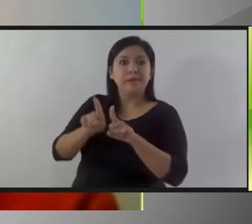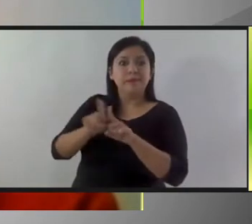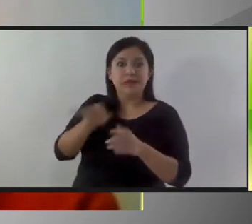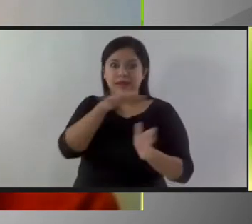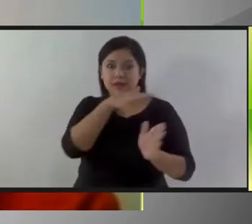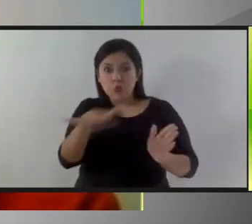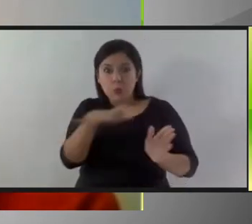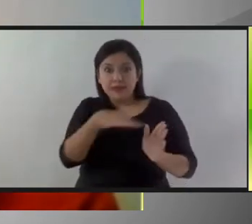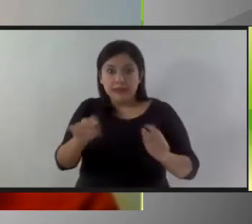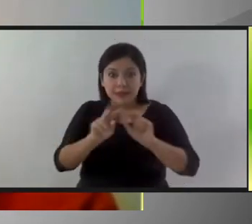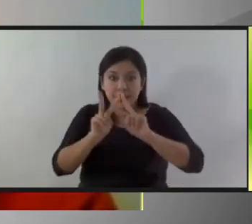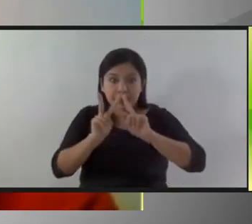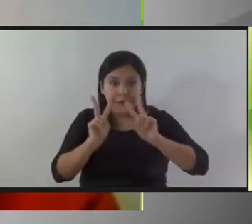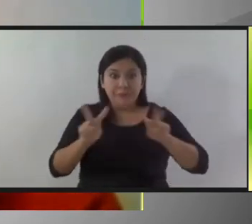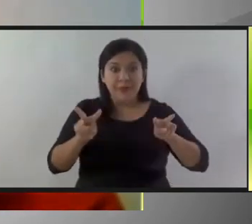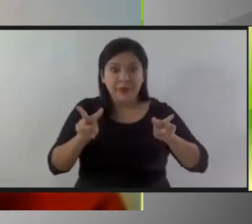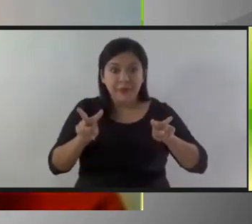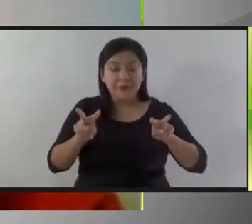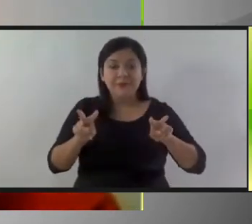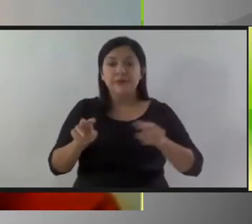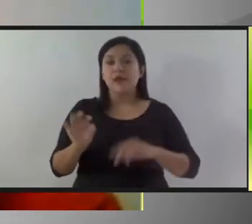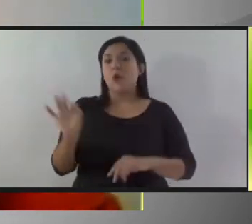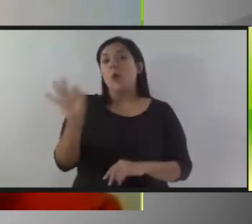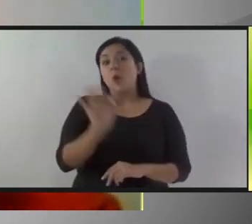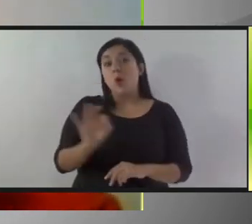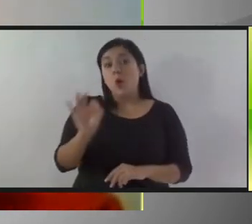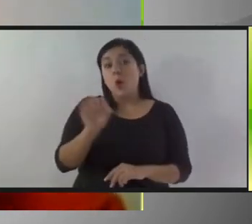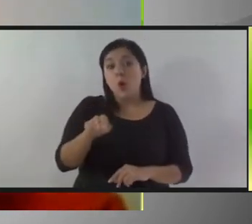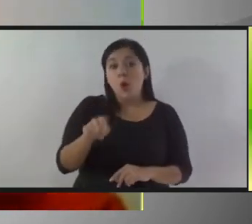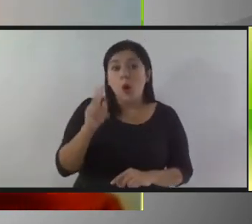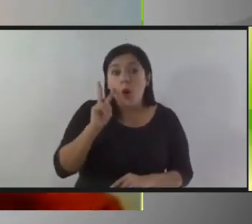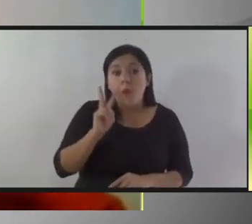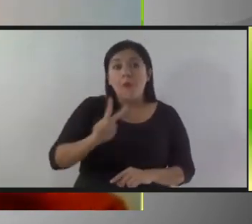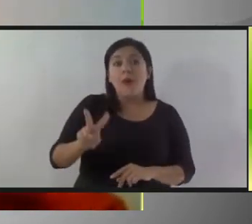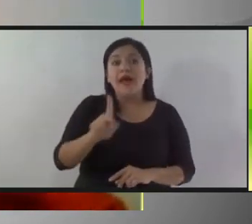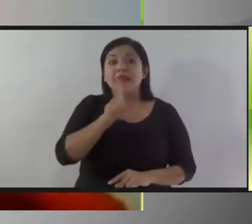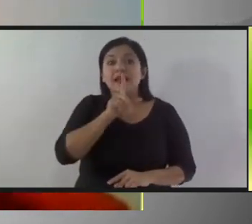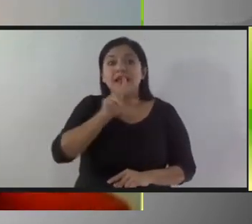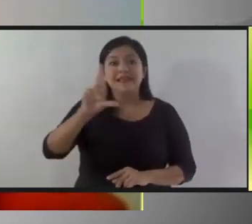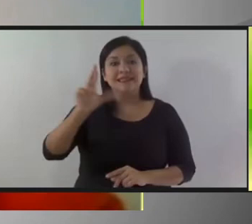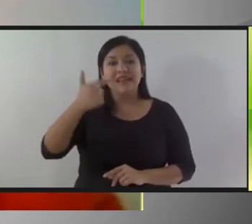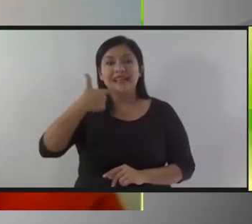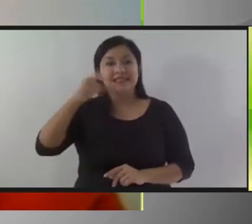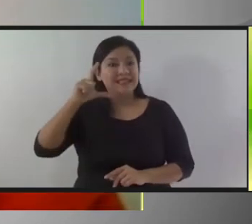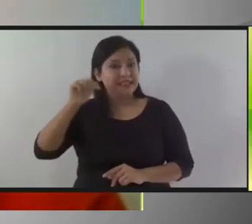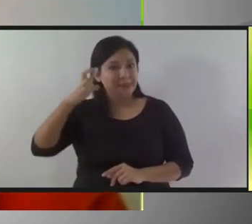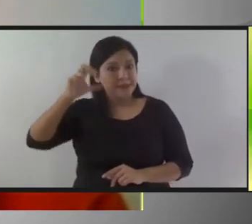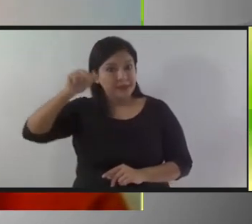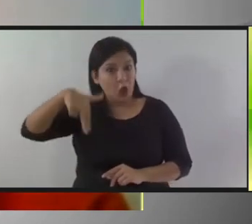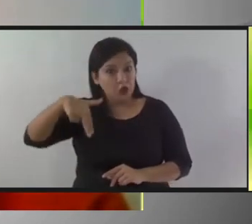subtítulos, o allí mismo se puede elegir la opción ver transcripción completa.